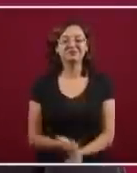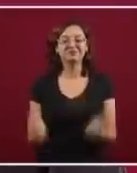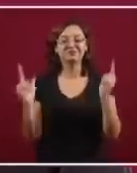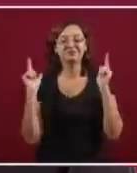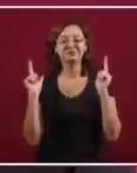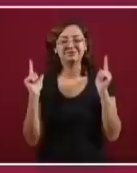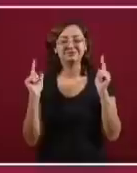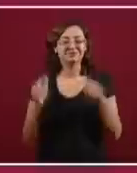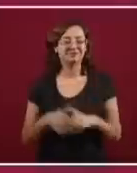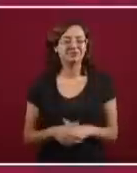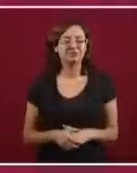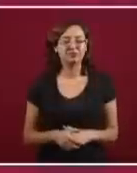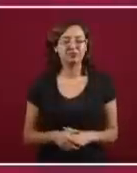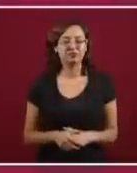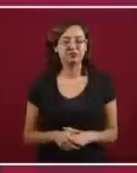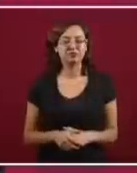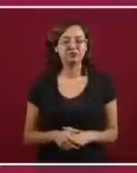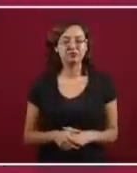no estamos